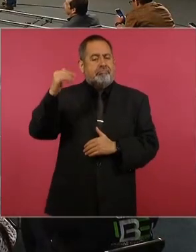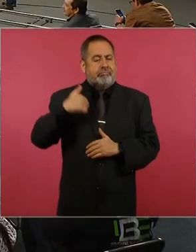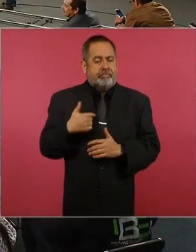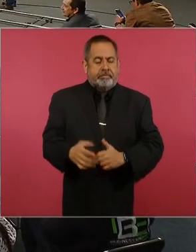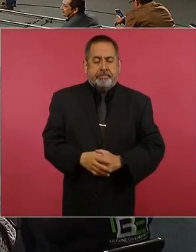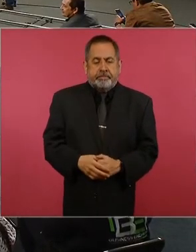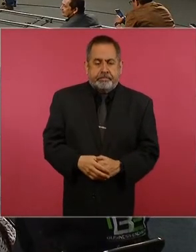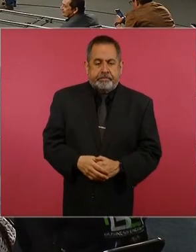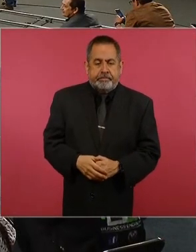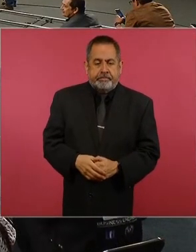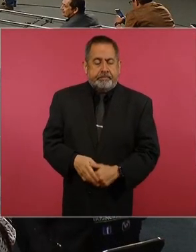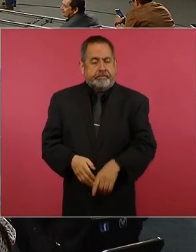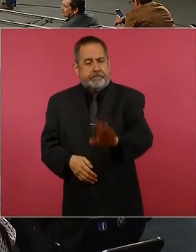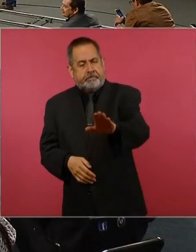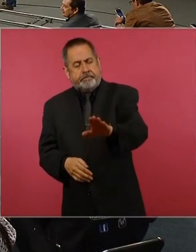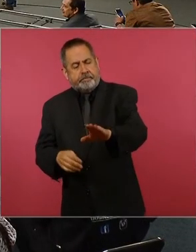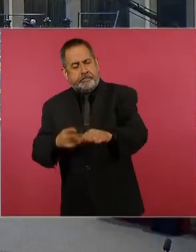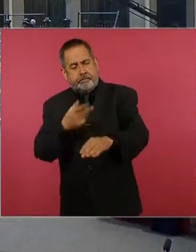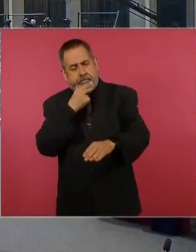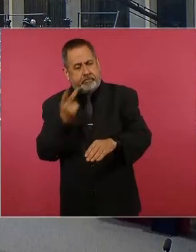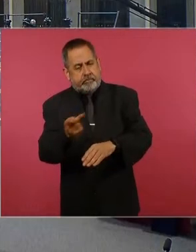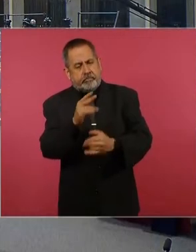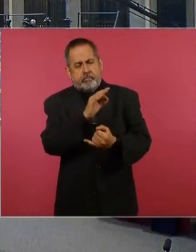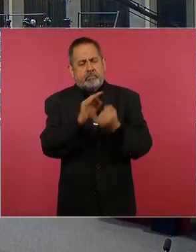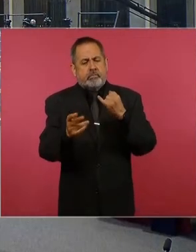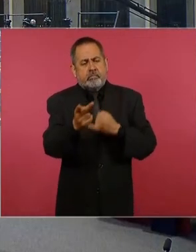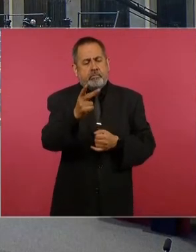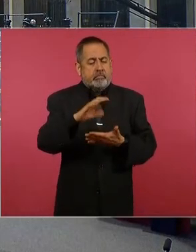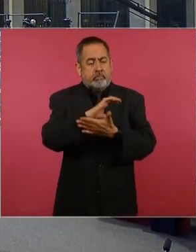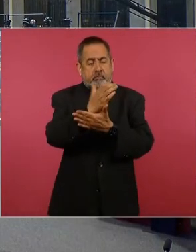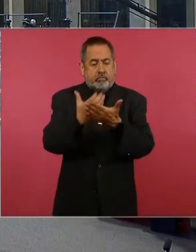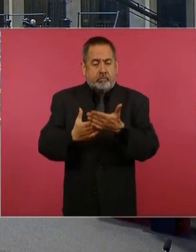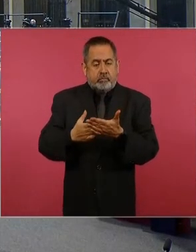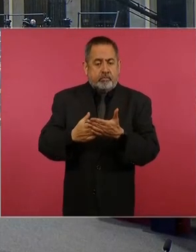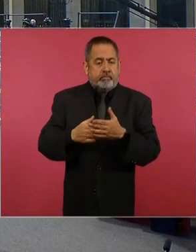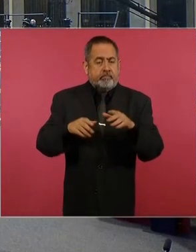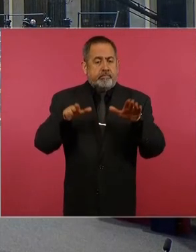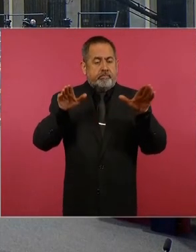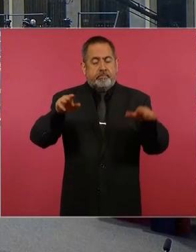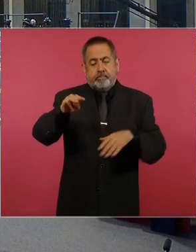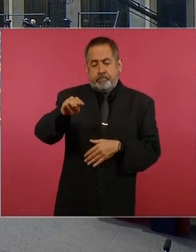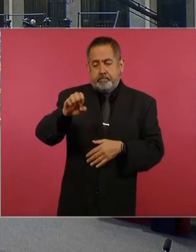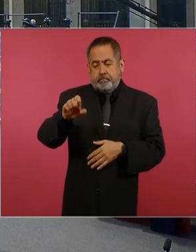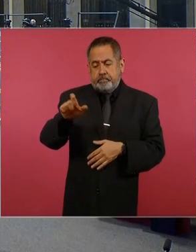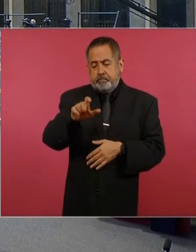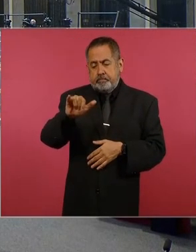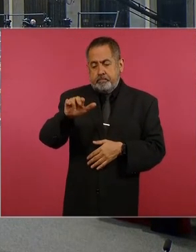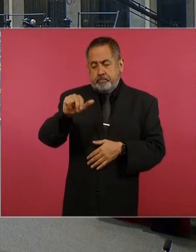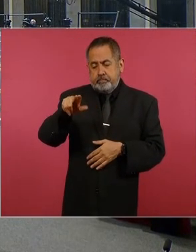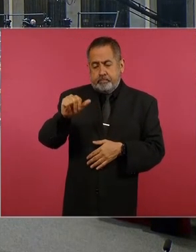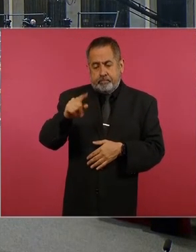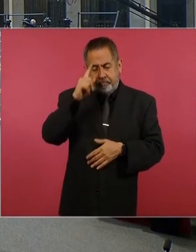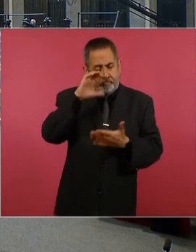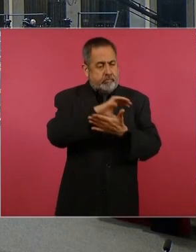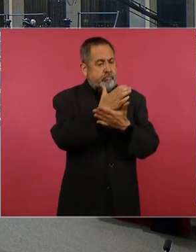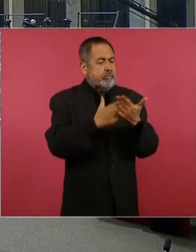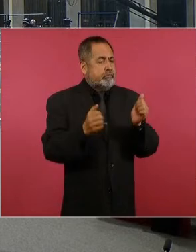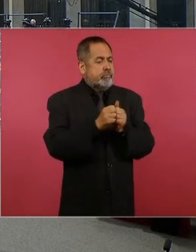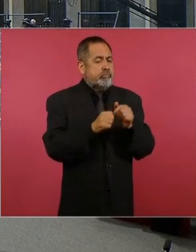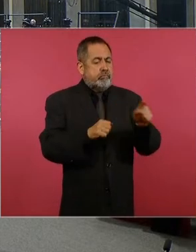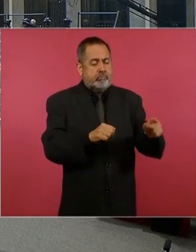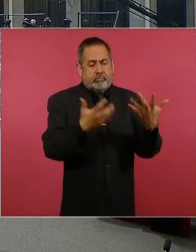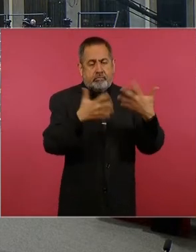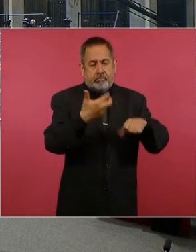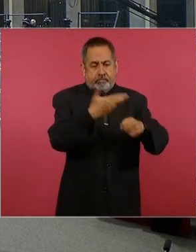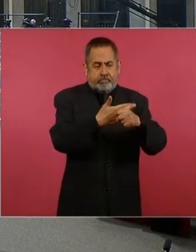Presidente, por último, preguntarle sobre el contrato que tiene Mexicana de Aviación con la empresa SAT Aéreo Holdings y cuáles son los